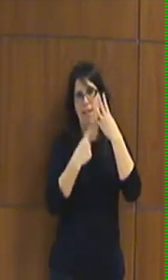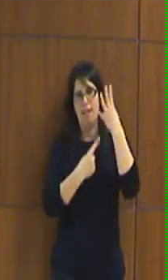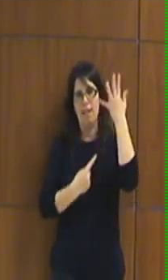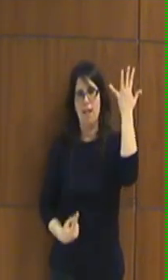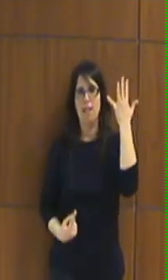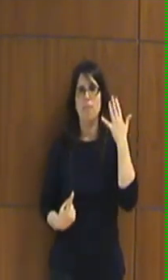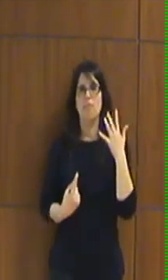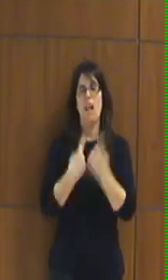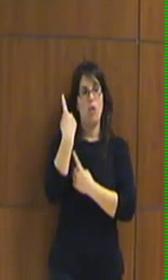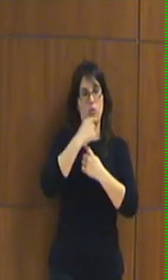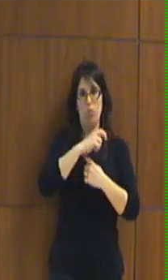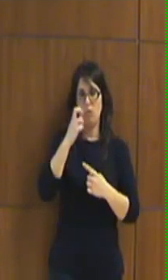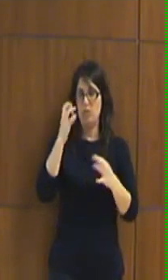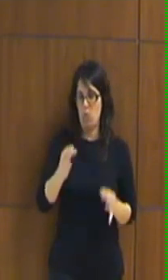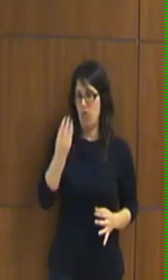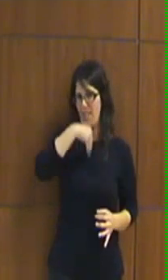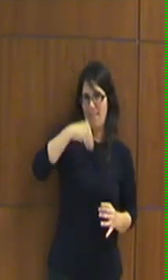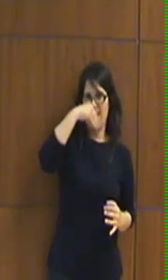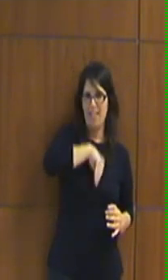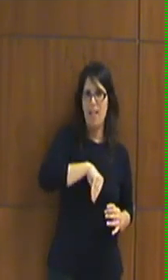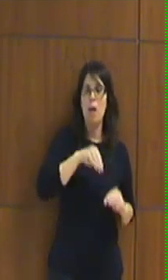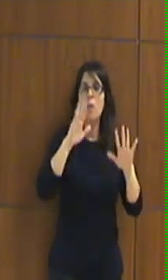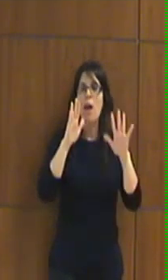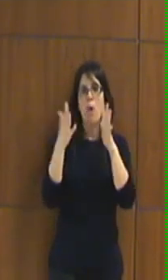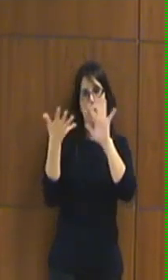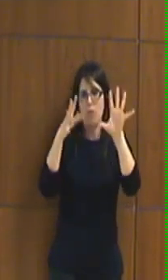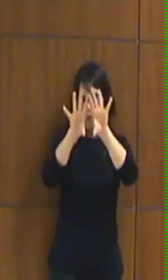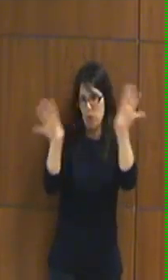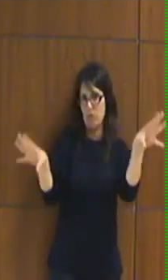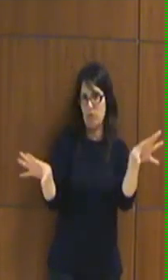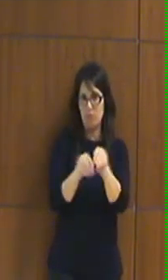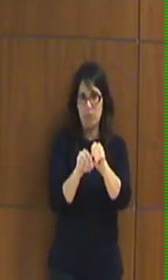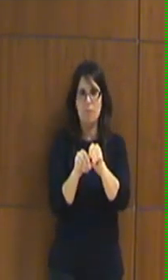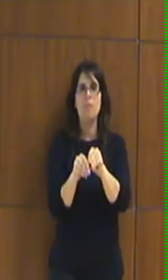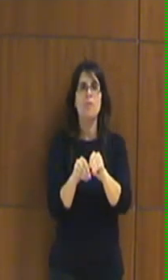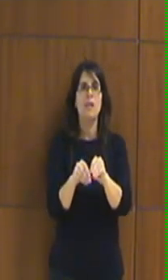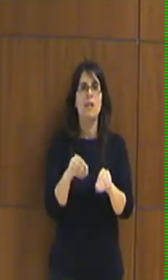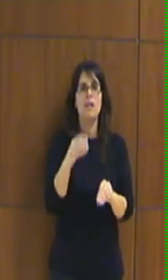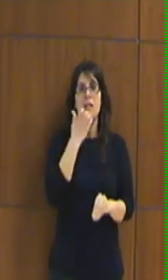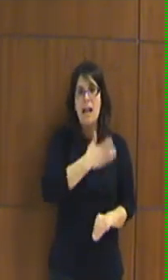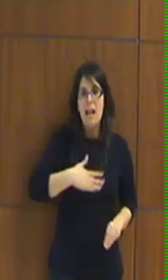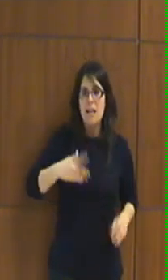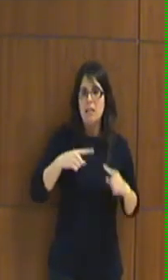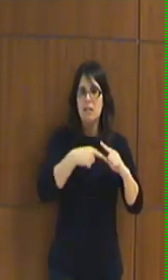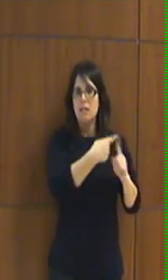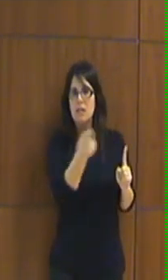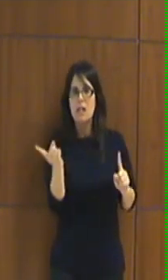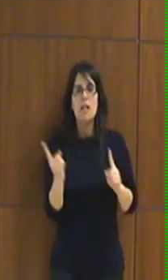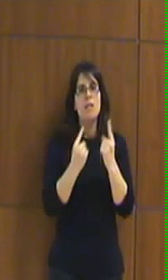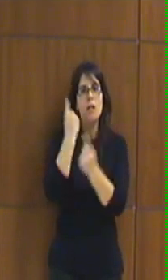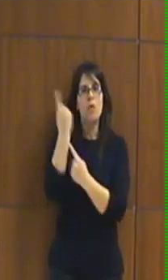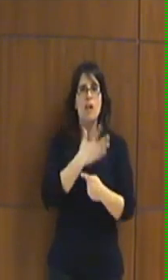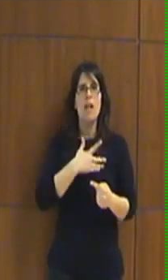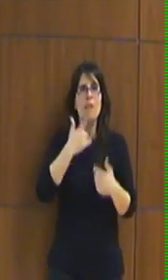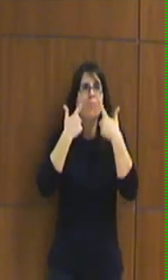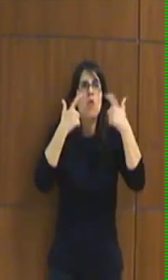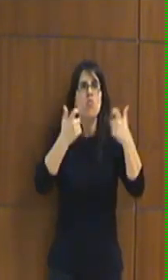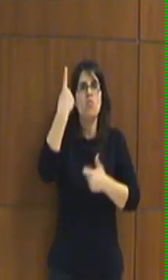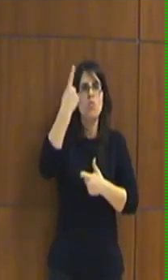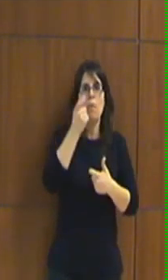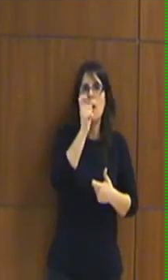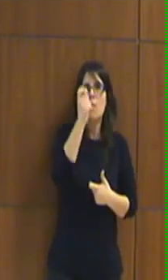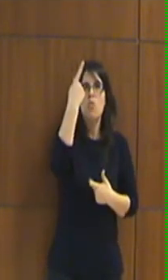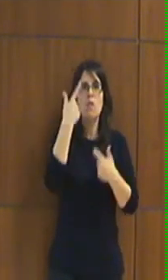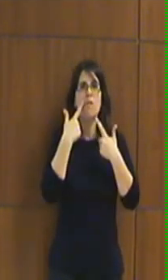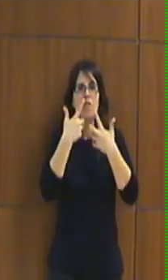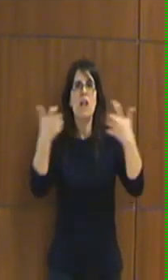O algún otro que seguramente me he dejado, pero que en principio está abierto a que de todo ello, si queréis subrayar con alguna frase alguno de estos motivos,